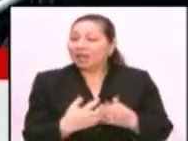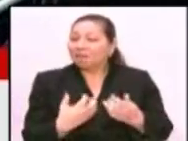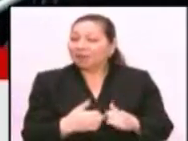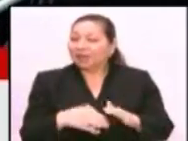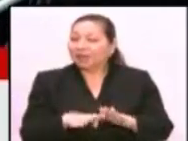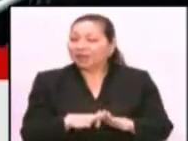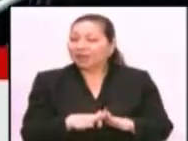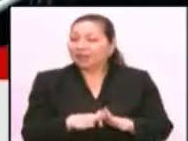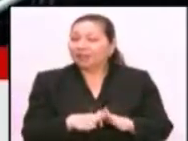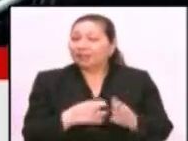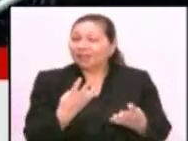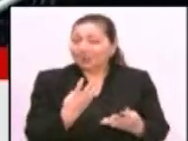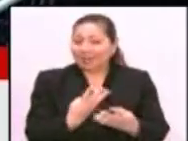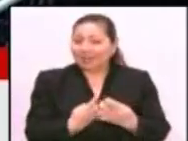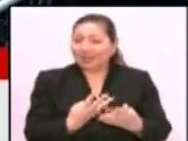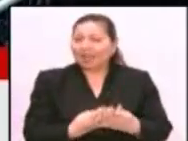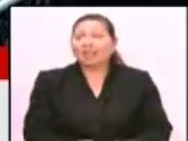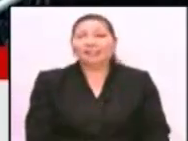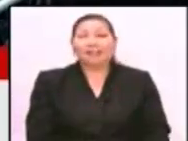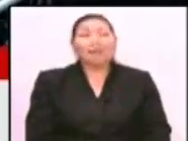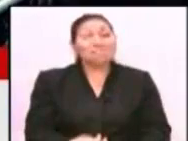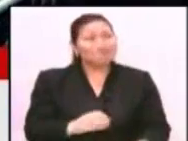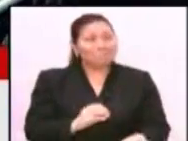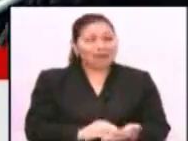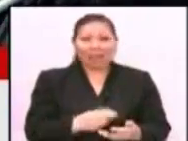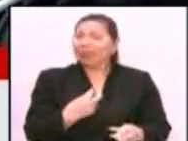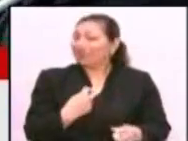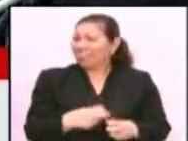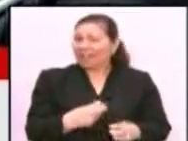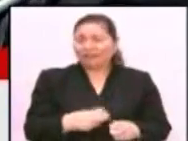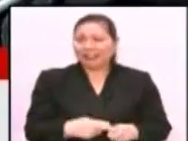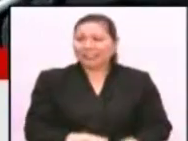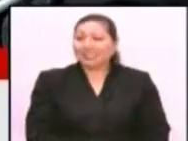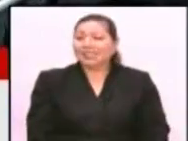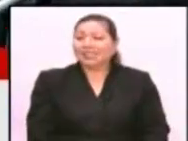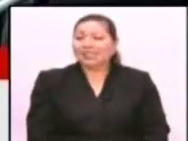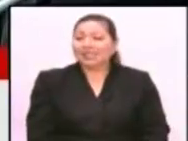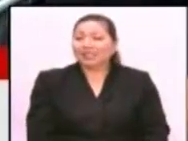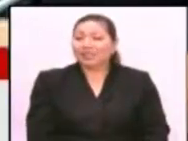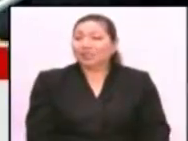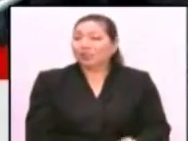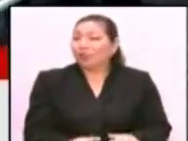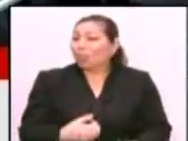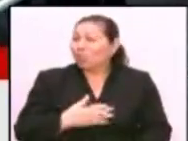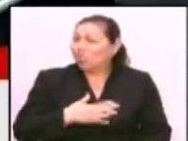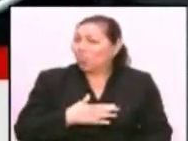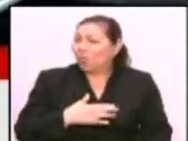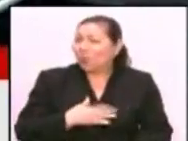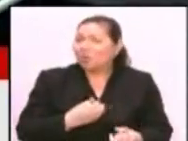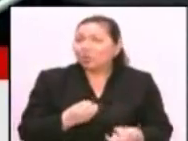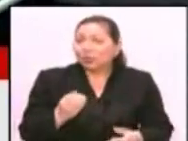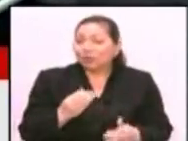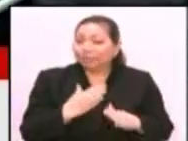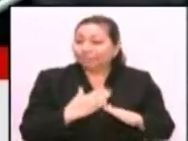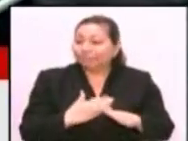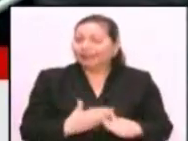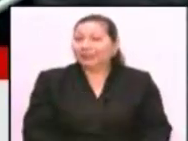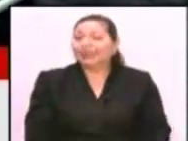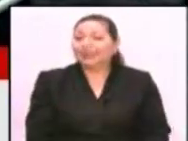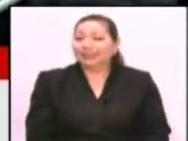empresa dentro de las cárceles. Y fue muy difícil, muy difícil. Los empresarios tenían muchas